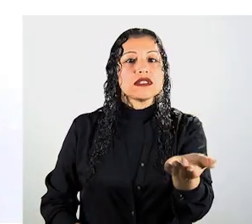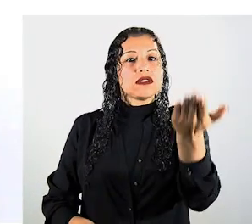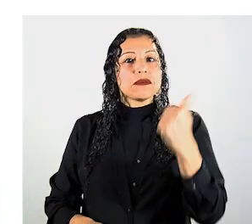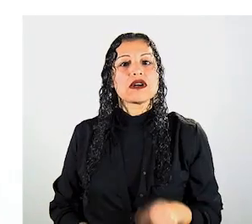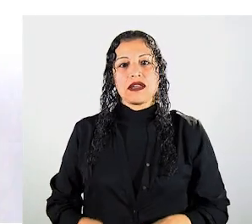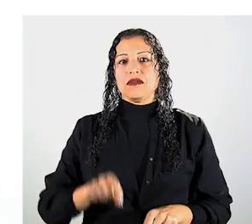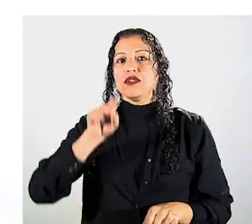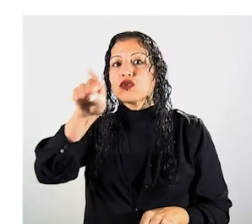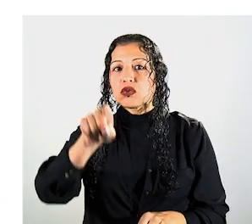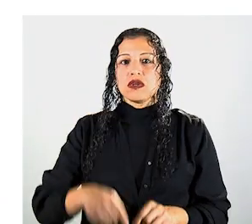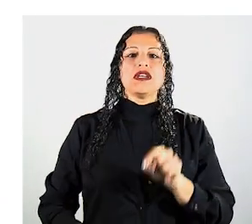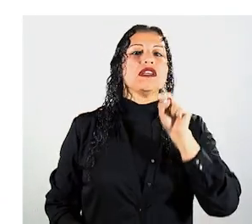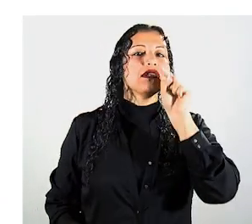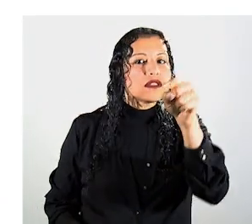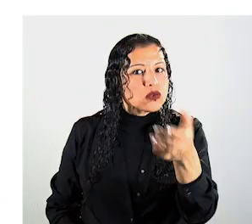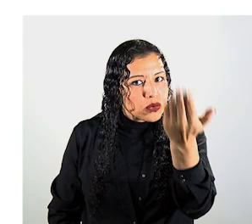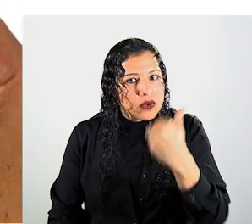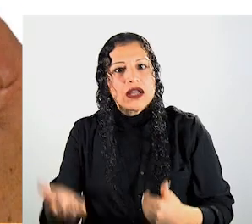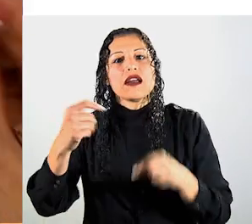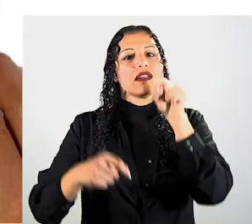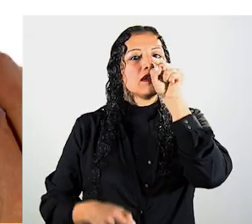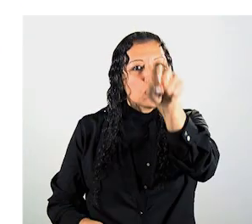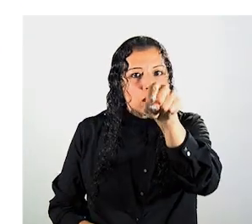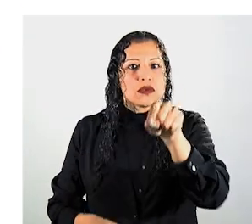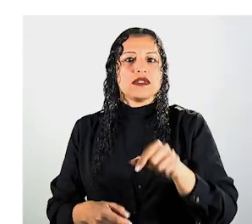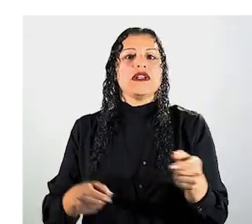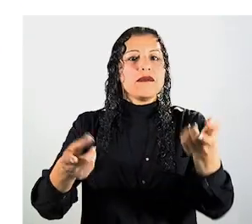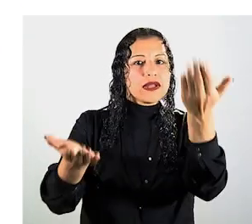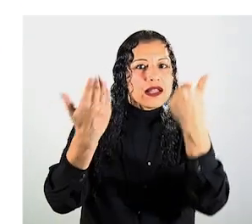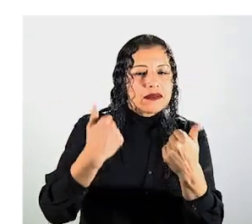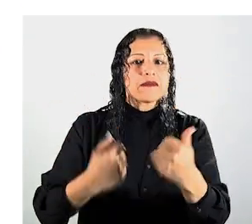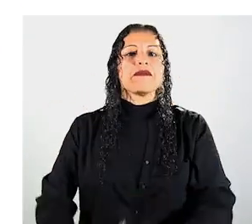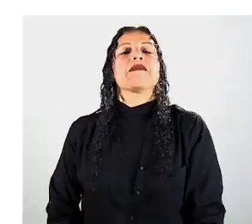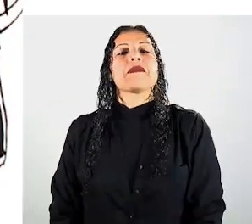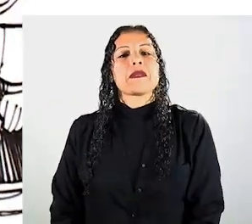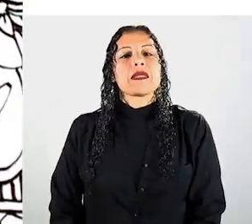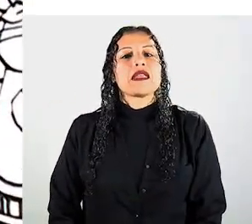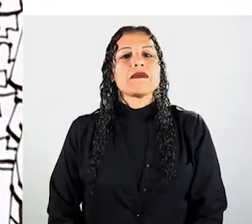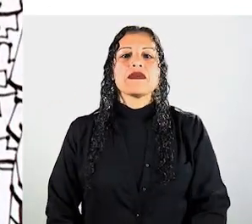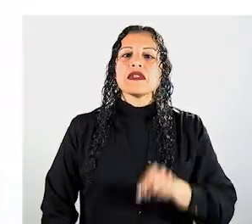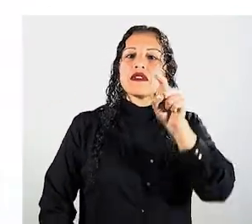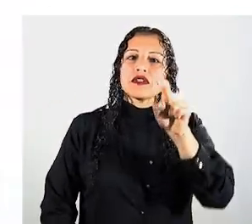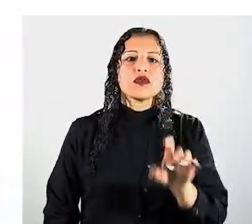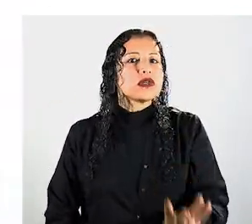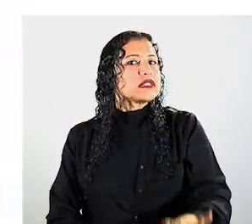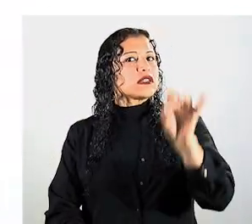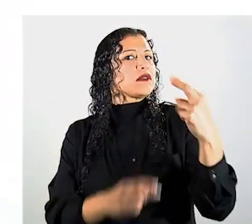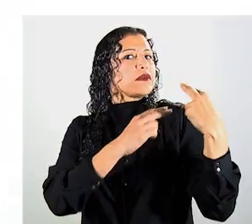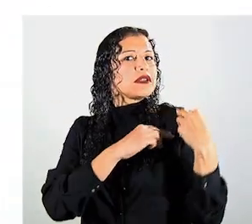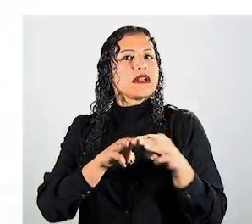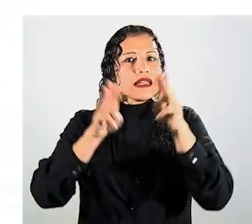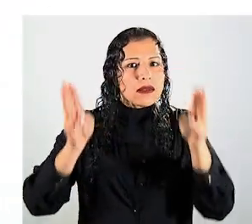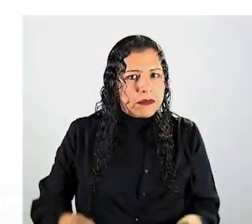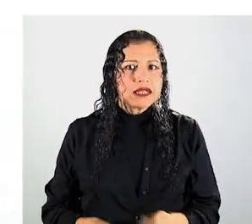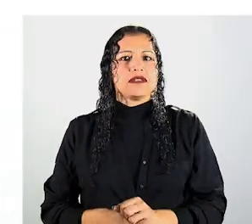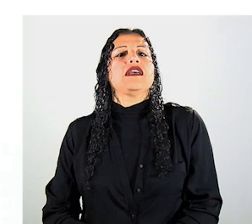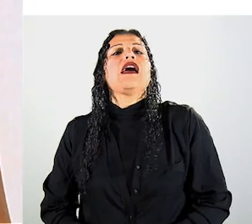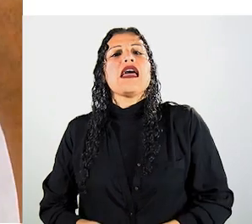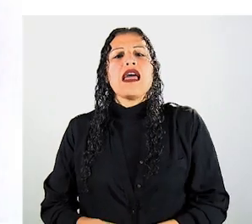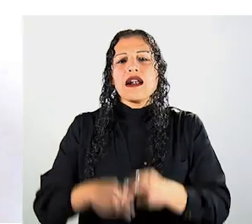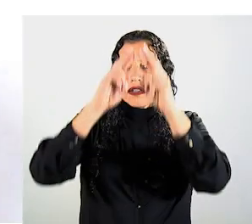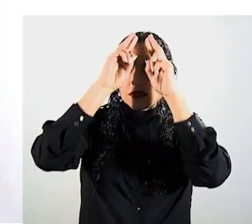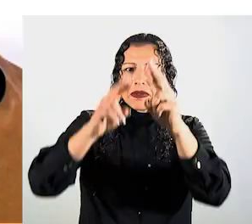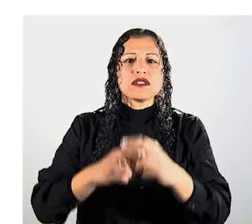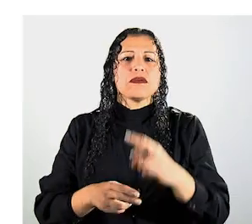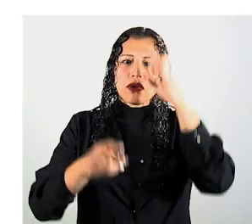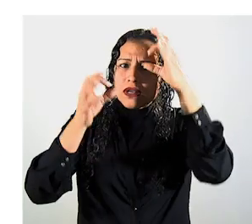has sido el convocado. Y tú, y tú, y tú también. Si eres miembro de mesa, el triunfo de la